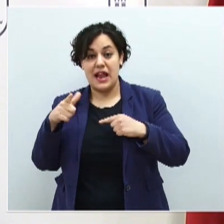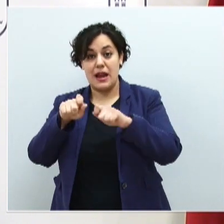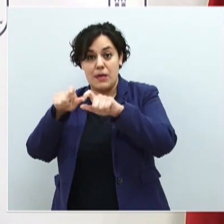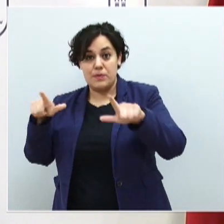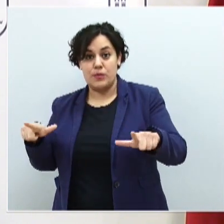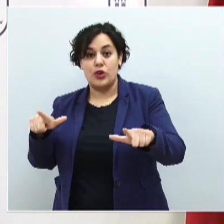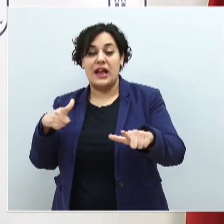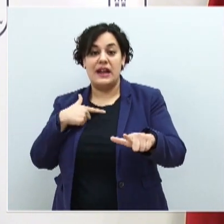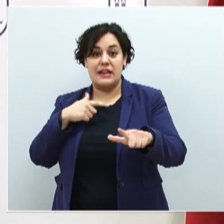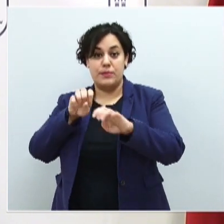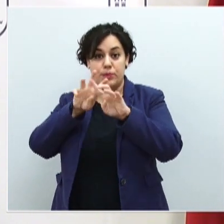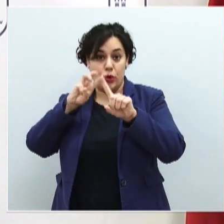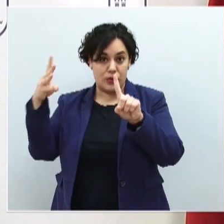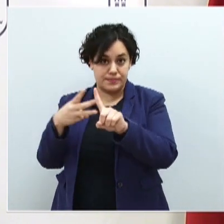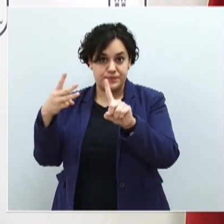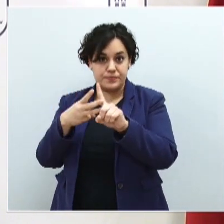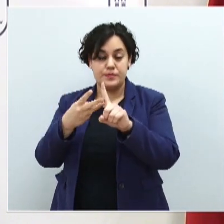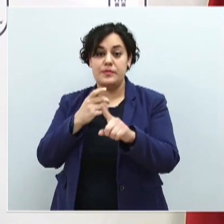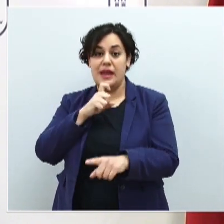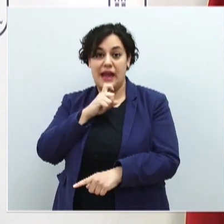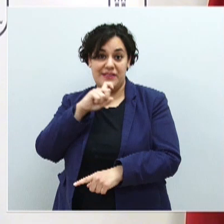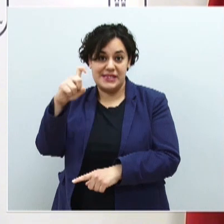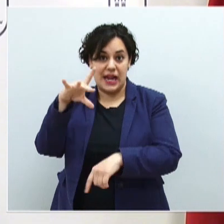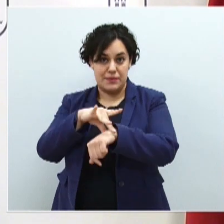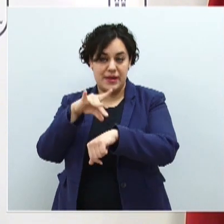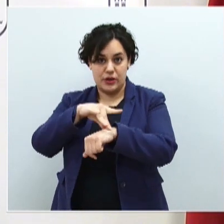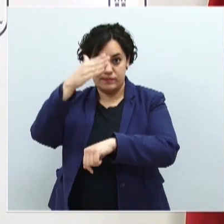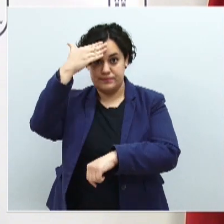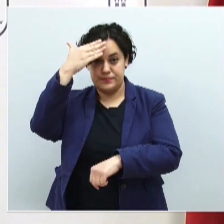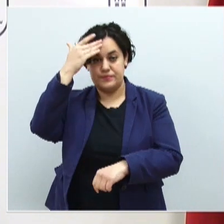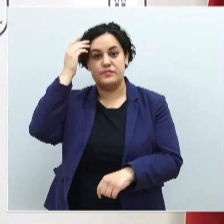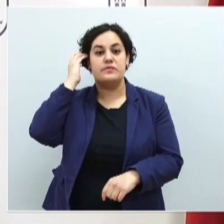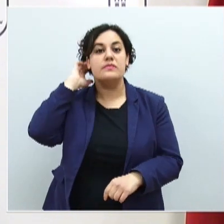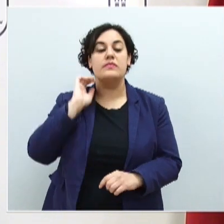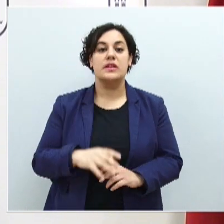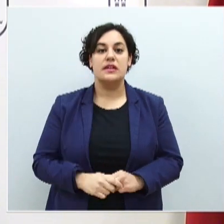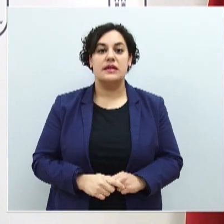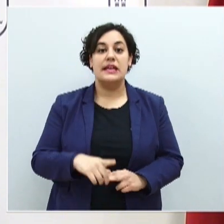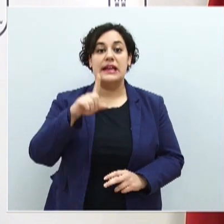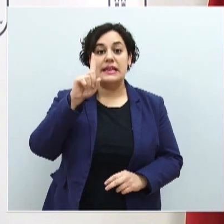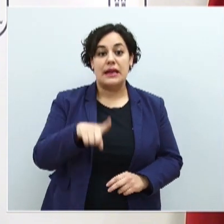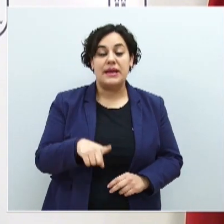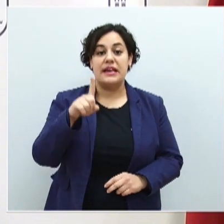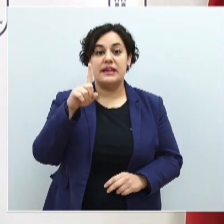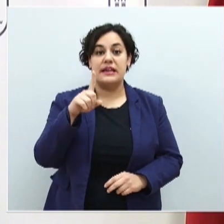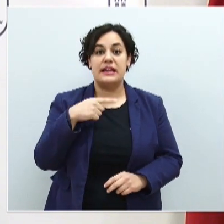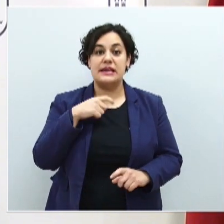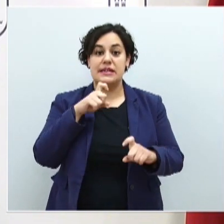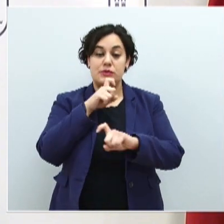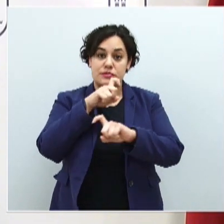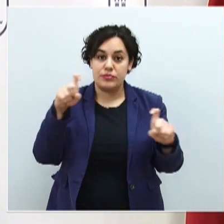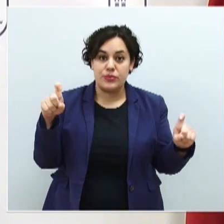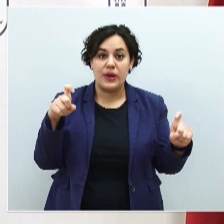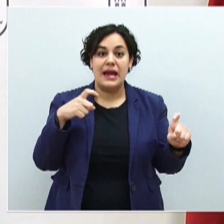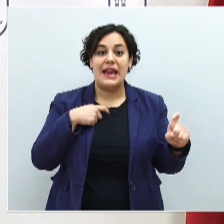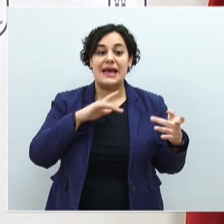su médico. También pusimos la aplicación de Llámale y Dile con objeto de ir entendiendo cómo son las cadenas y de alguna